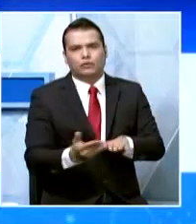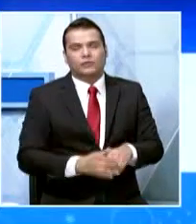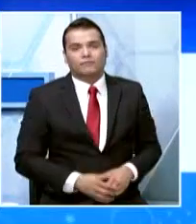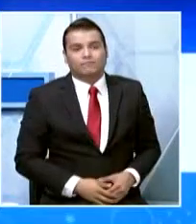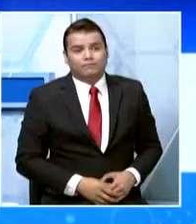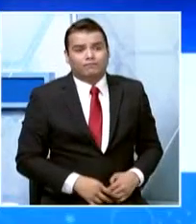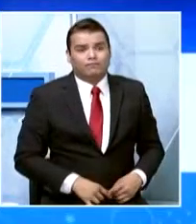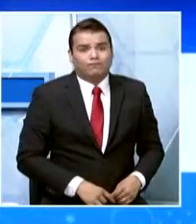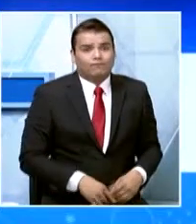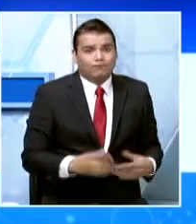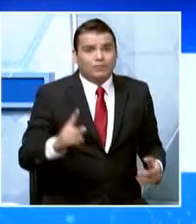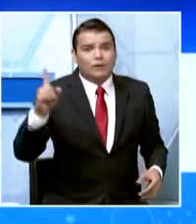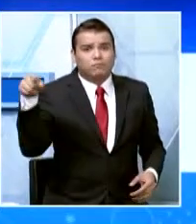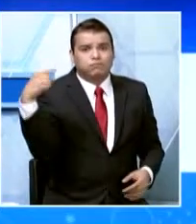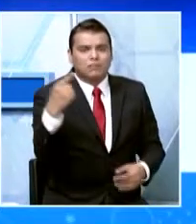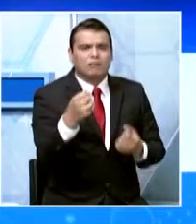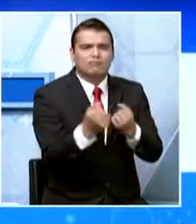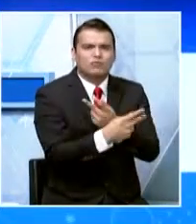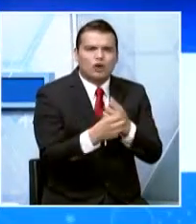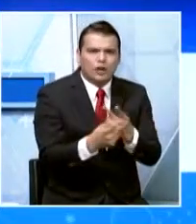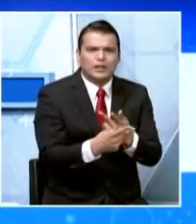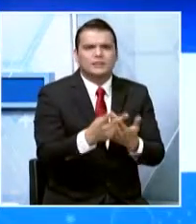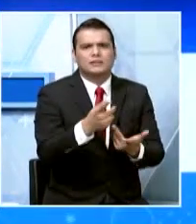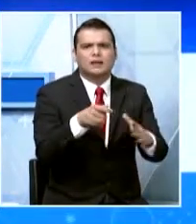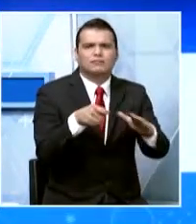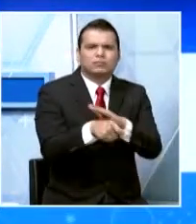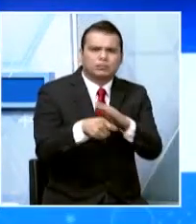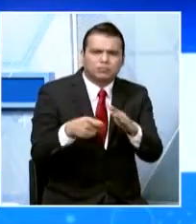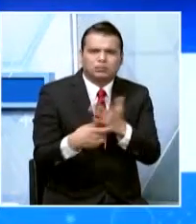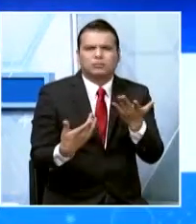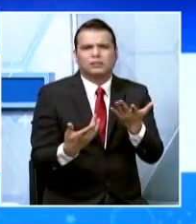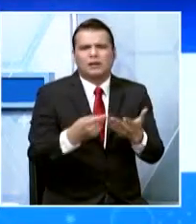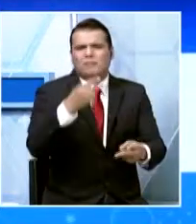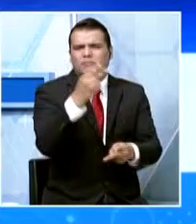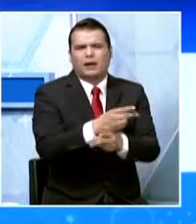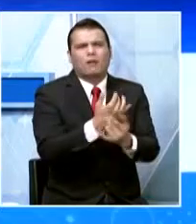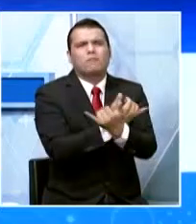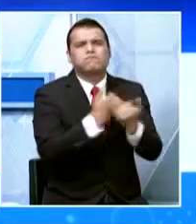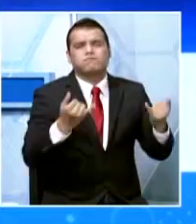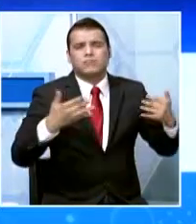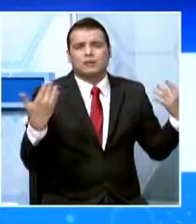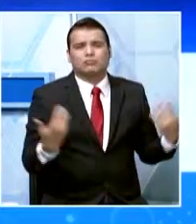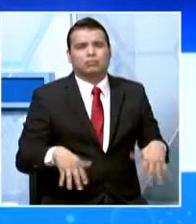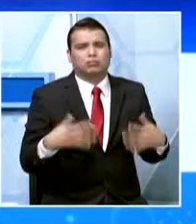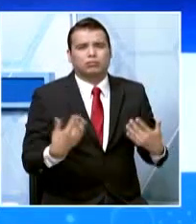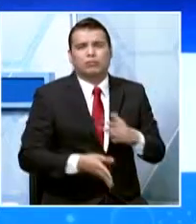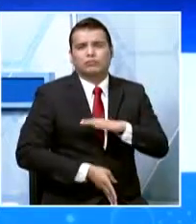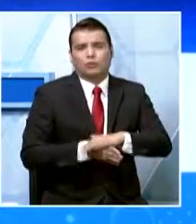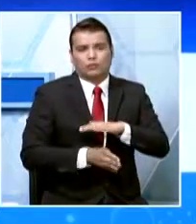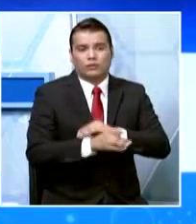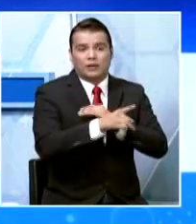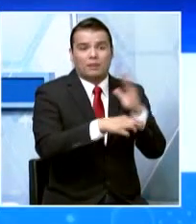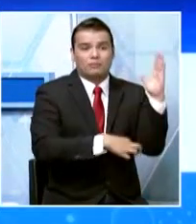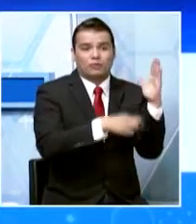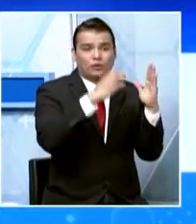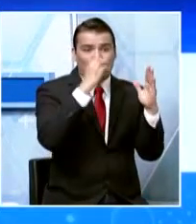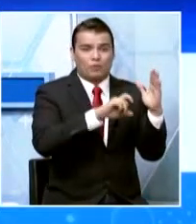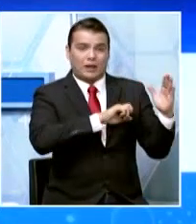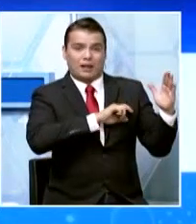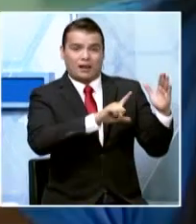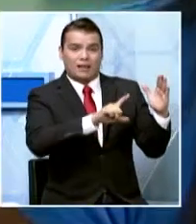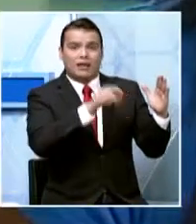Bueno, y es que la violencia, la inseguridad no dan tregua en Cali. Un joven bailarín y líder social de Potrero Grande fue asesinado en medio de un